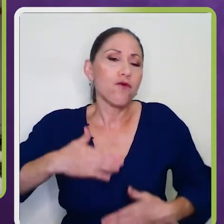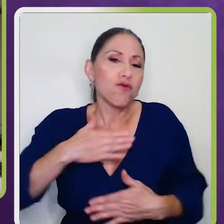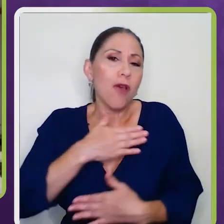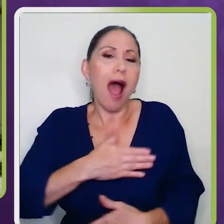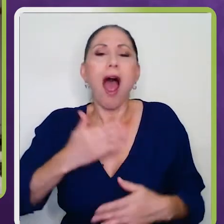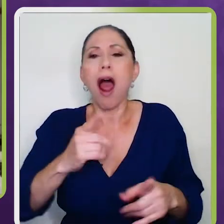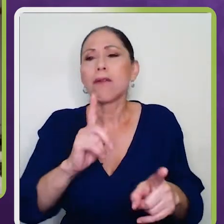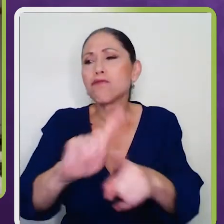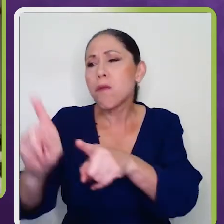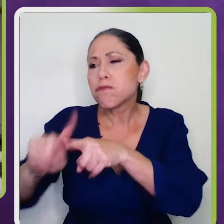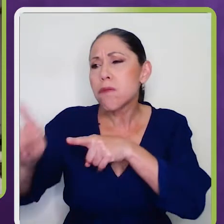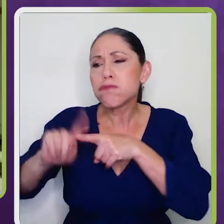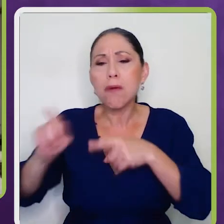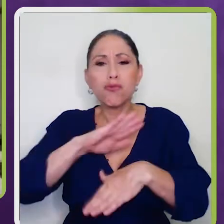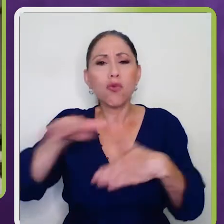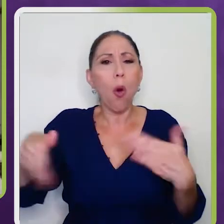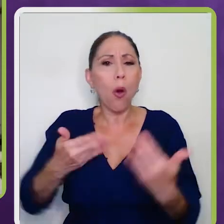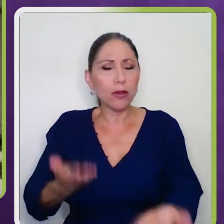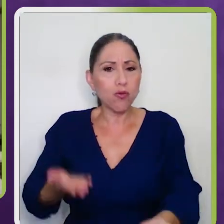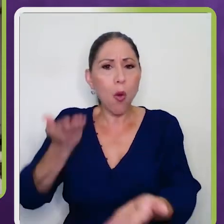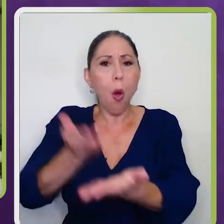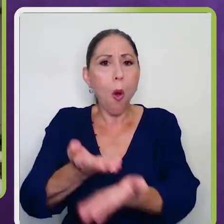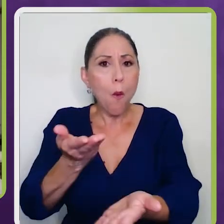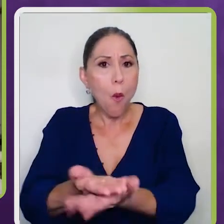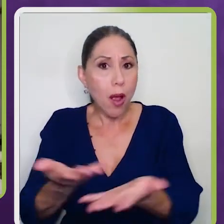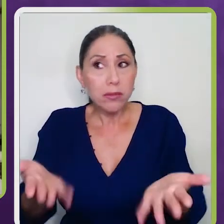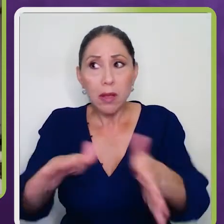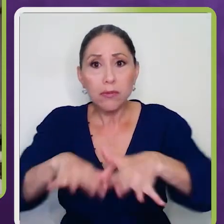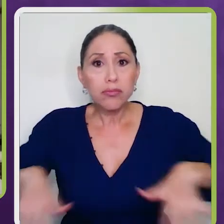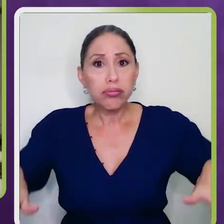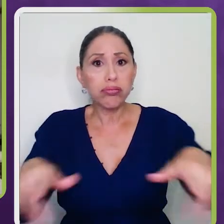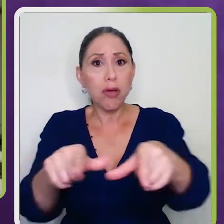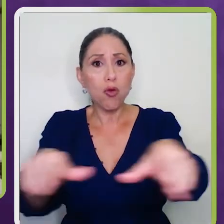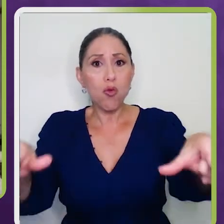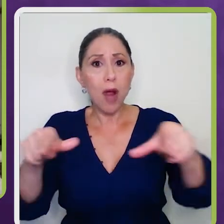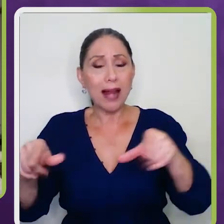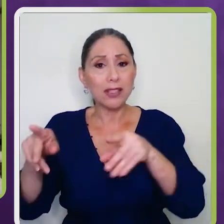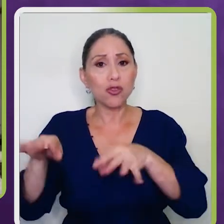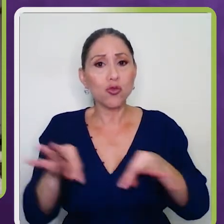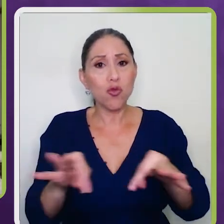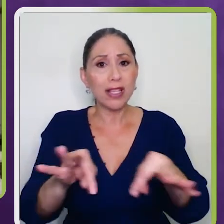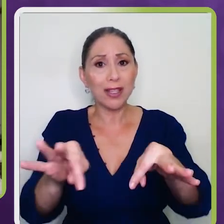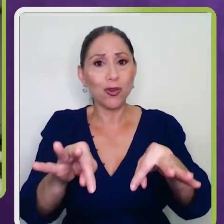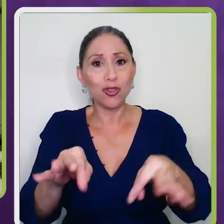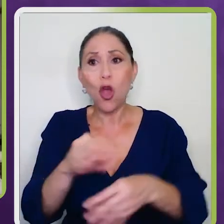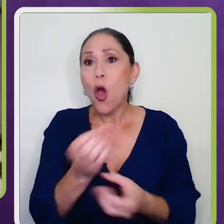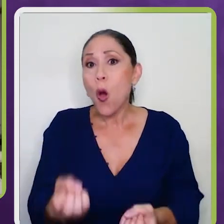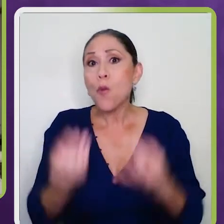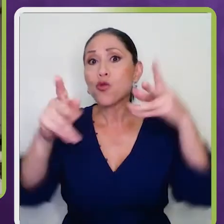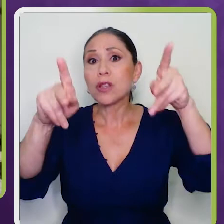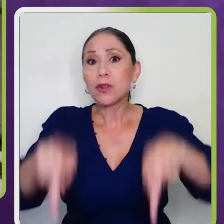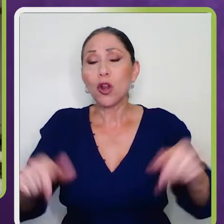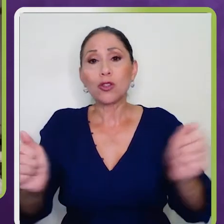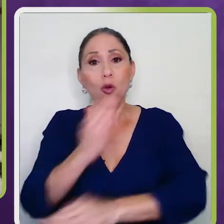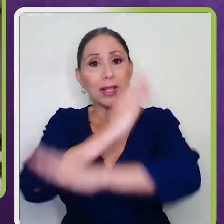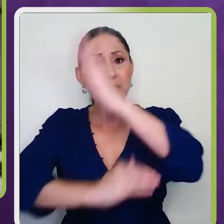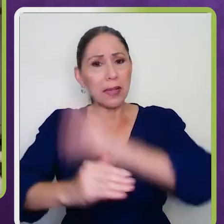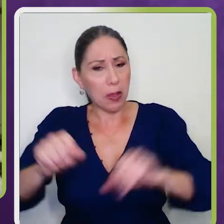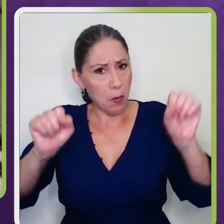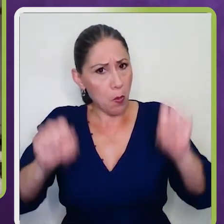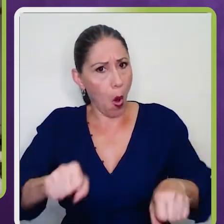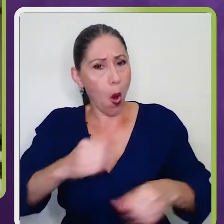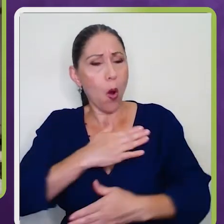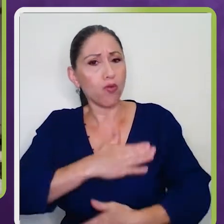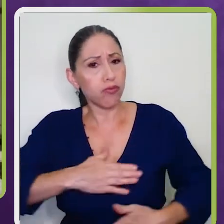de todo lo que el país ofrece, ¿verdad? Como destino turístico, y muchas de estas personas en condición de discapacidad han podido disfrutarlo